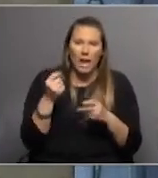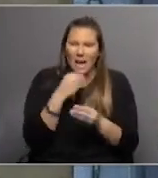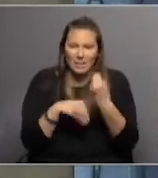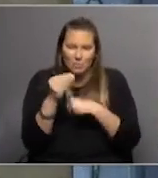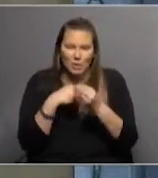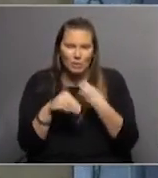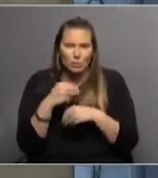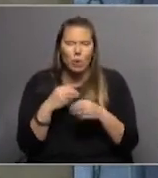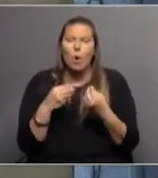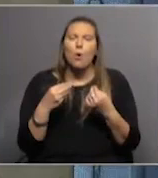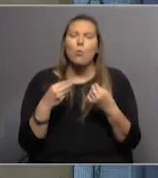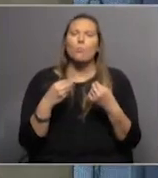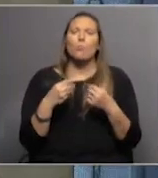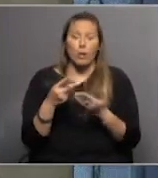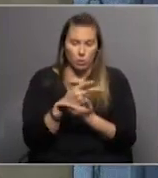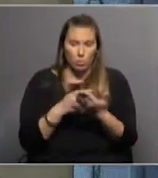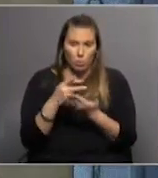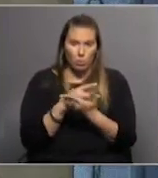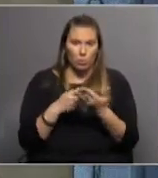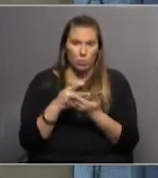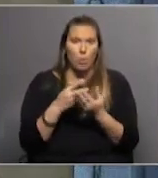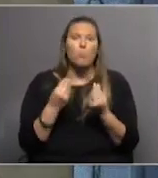alimentos, hay ilustradores,